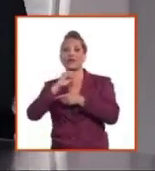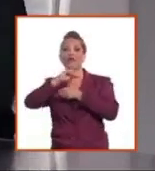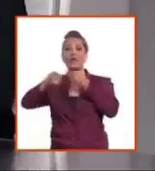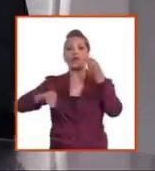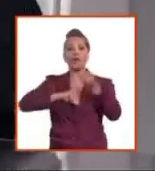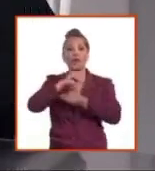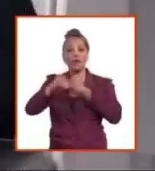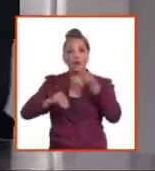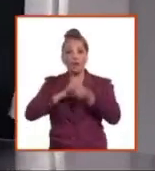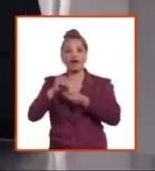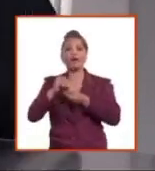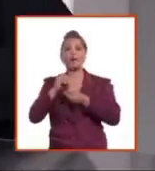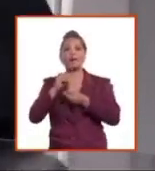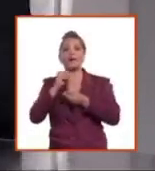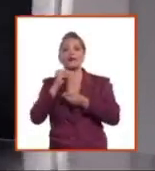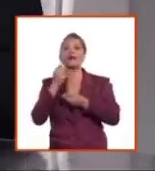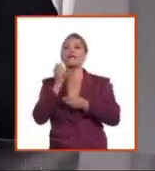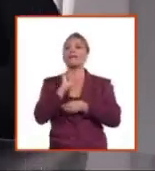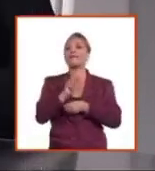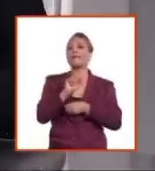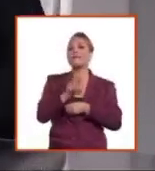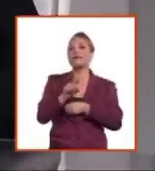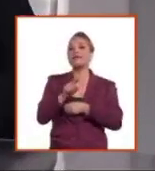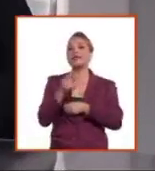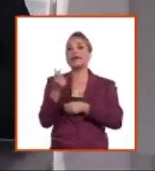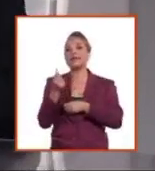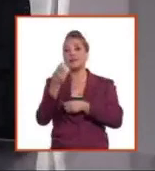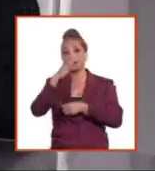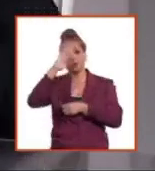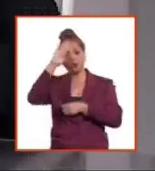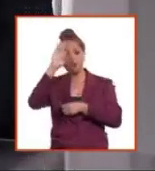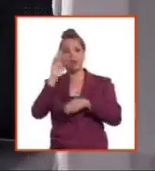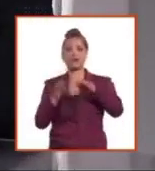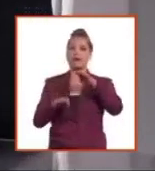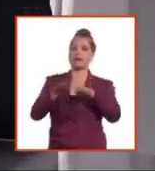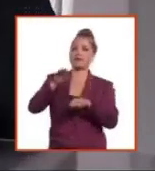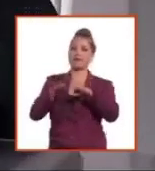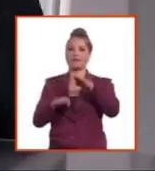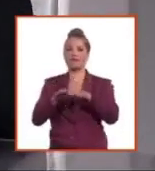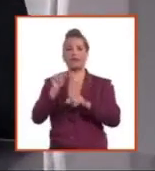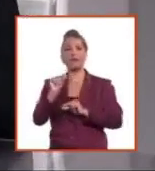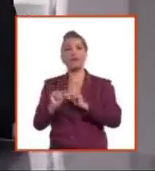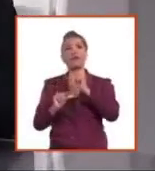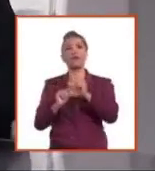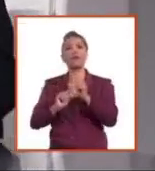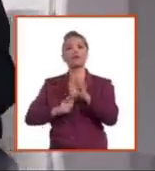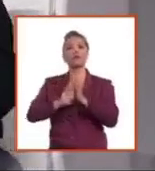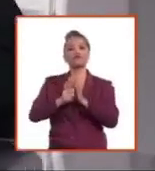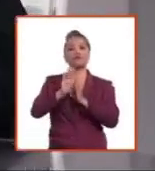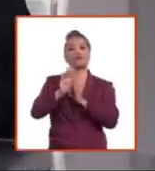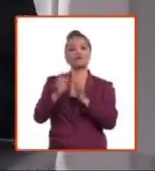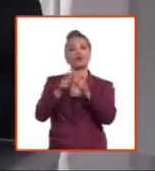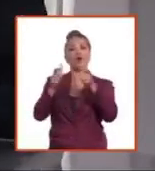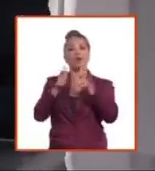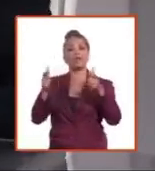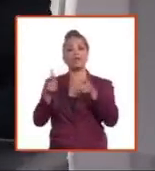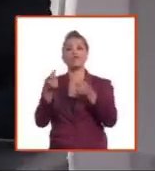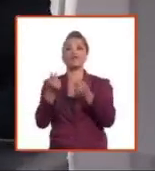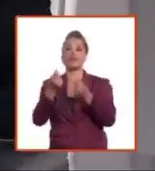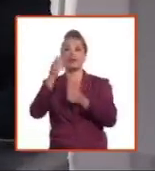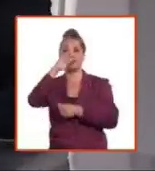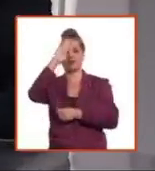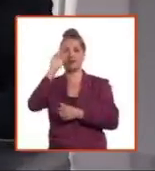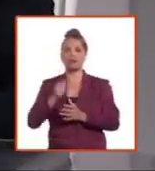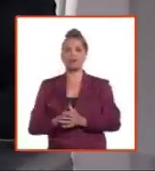bienes y servicios que vendes en peso y eso funciona y te va dando un nieto superavitario que va creciendo el mercado y te va ayudando al crecimiento